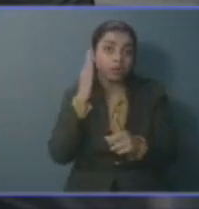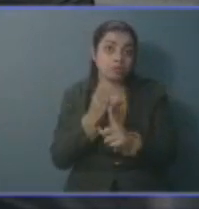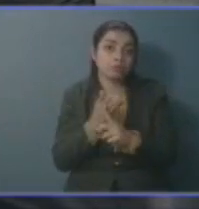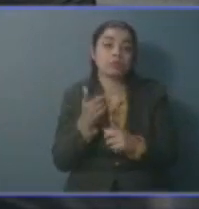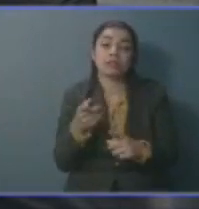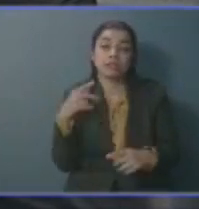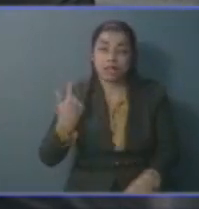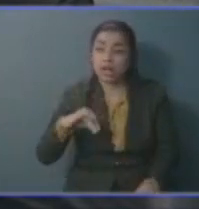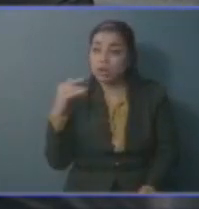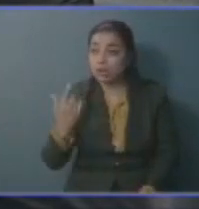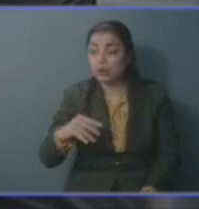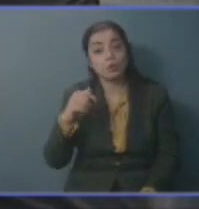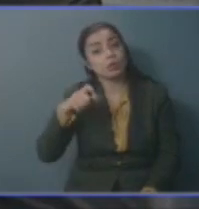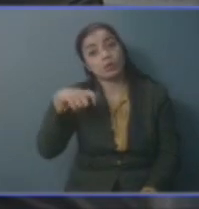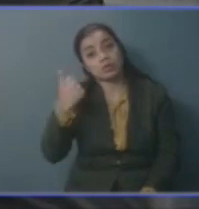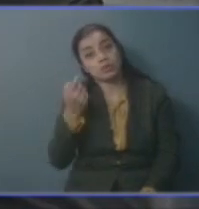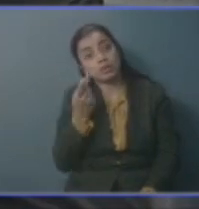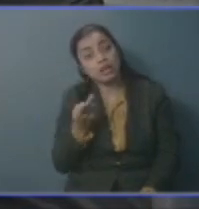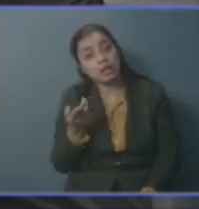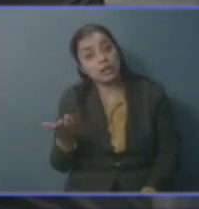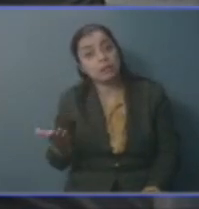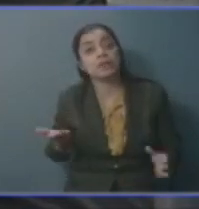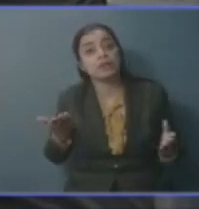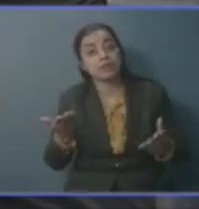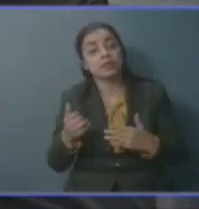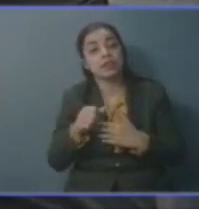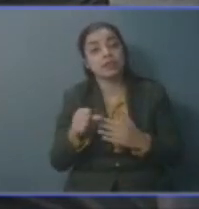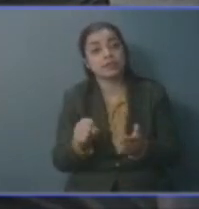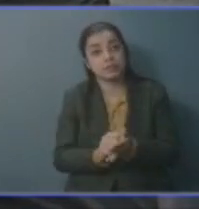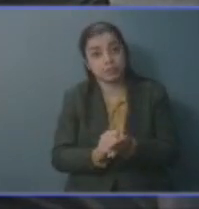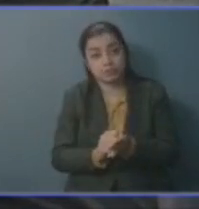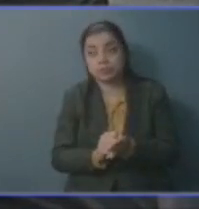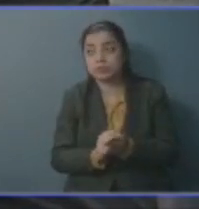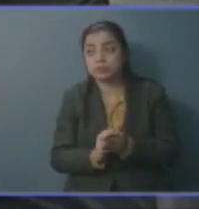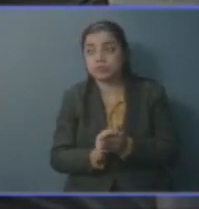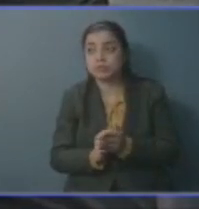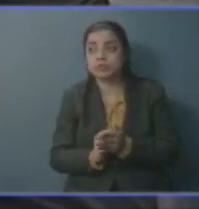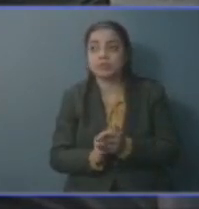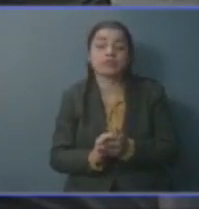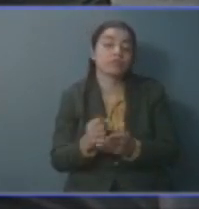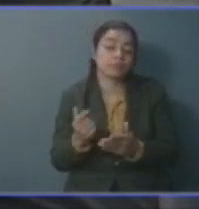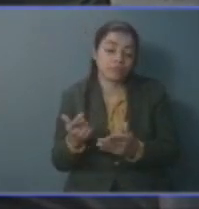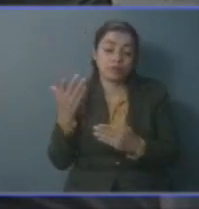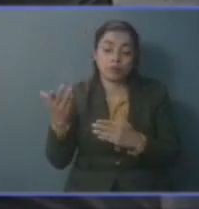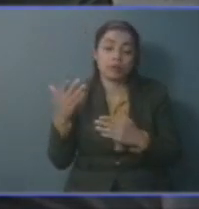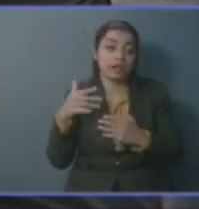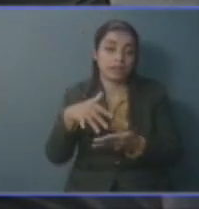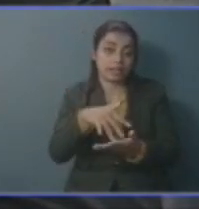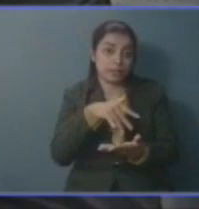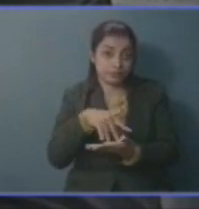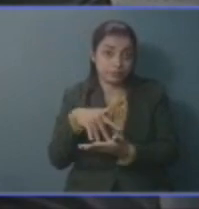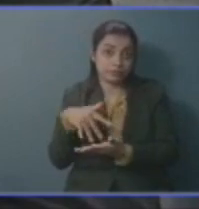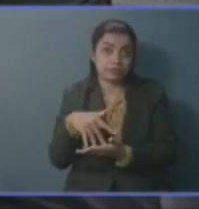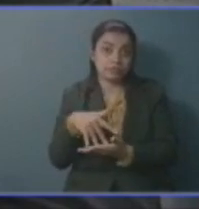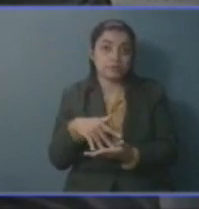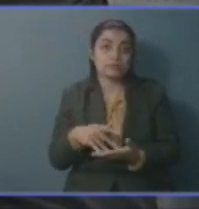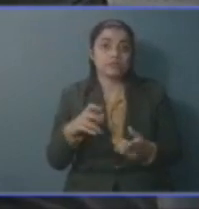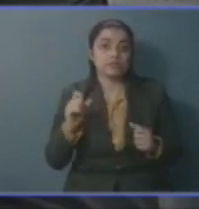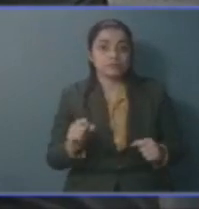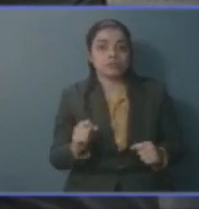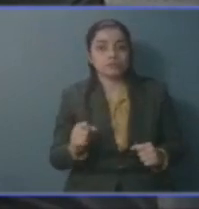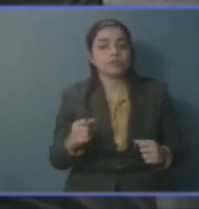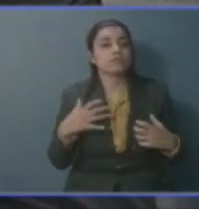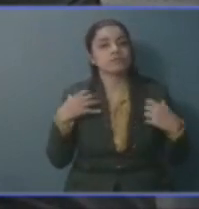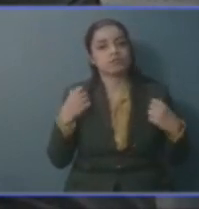esto es algo, es otra herramienta que como Asamblea Legislativa se le está dando, obviamente, para que la población pueda